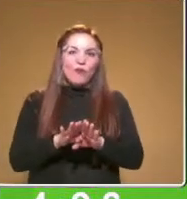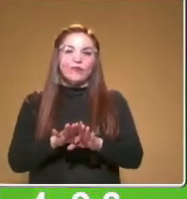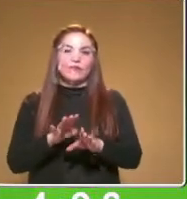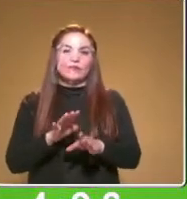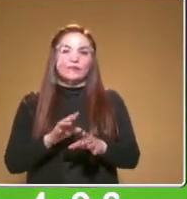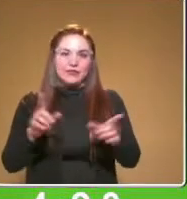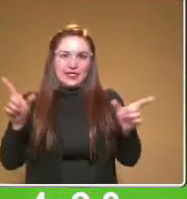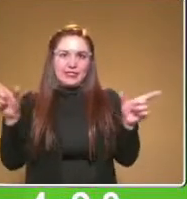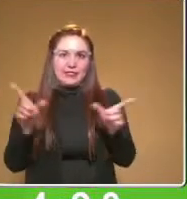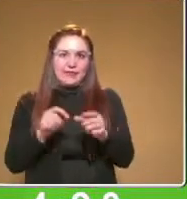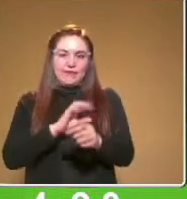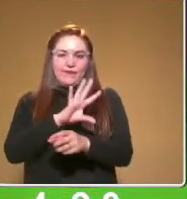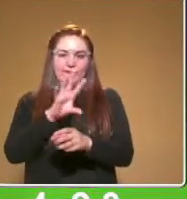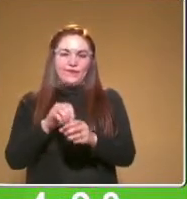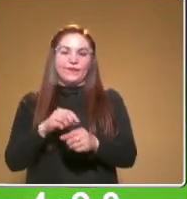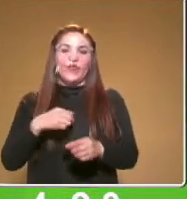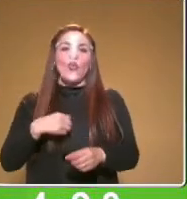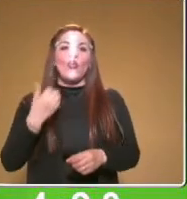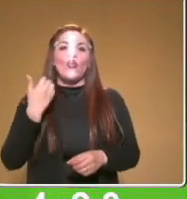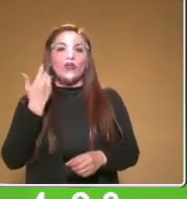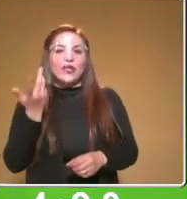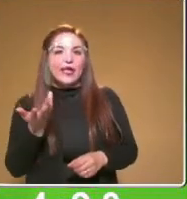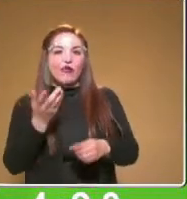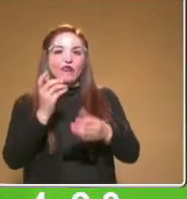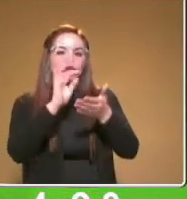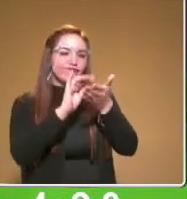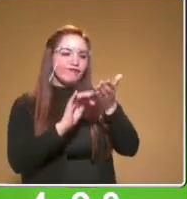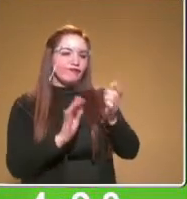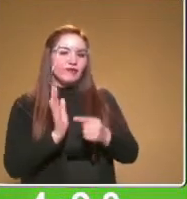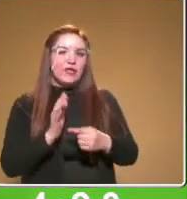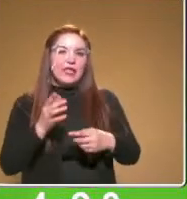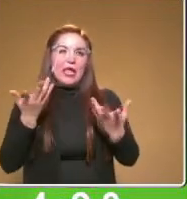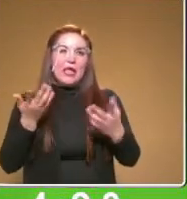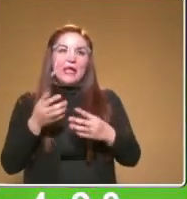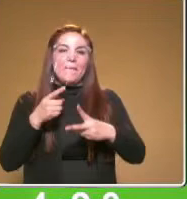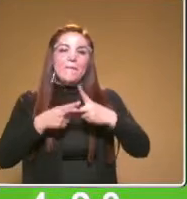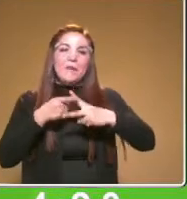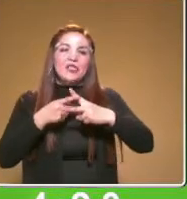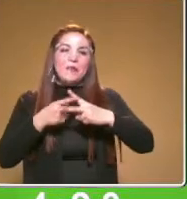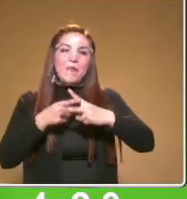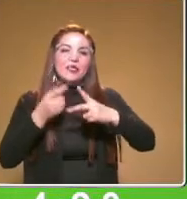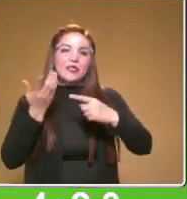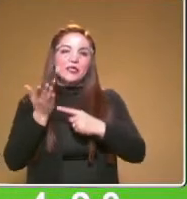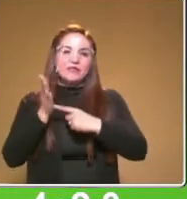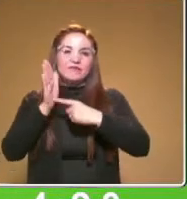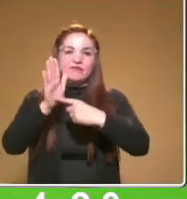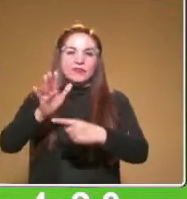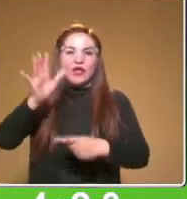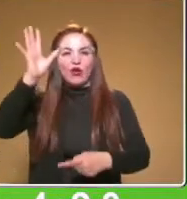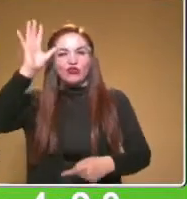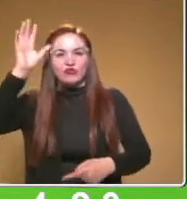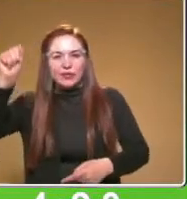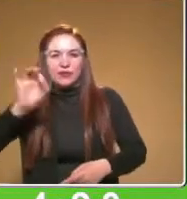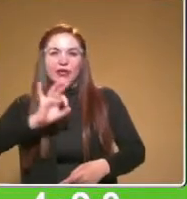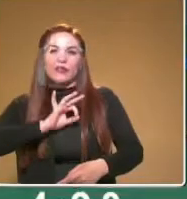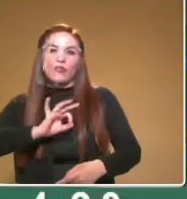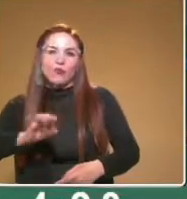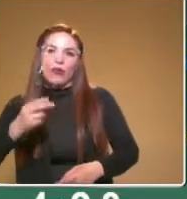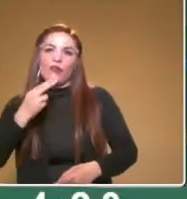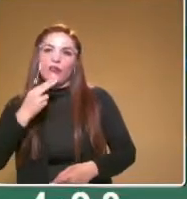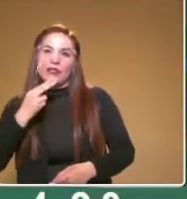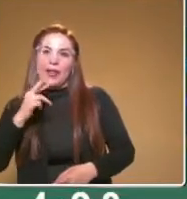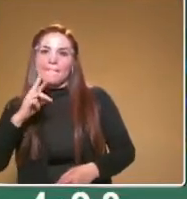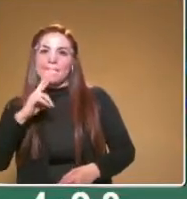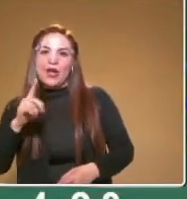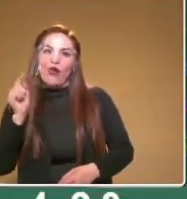general, si yo quisiera hacer un tema de exposición de la clase de matemáticas, que es más como de conceptos, de cosas más concretas, pues yo